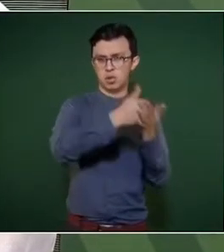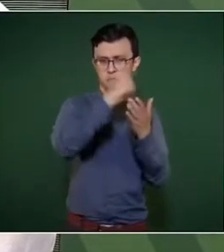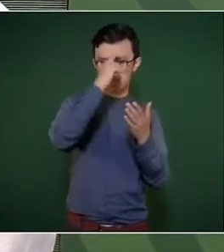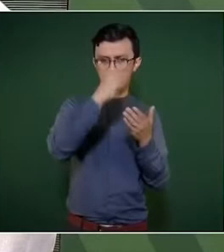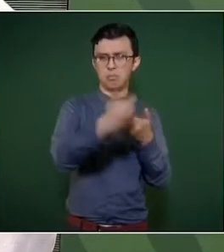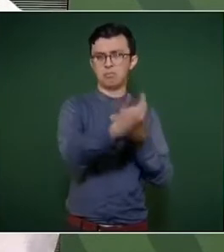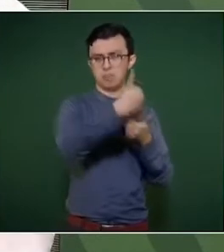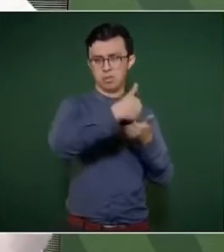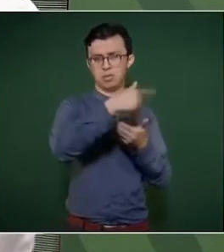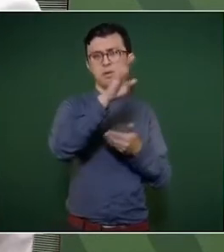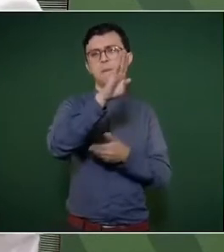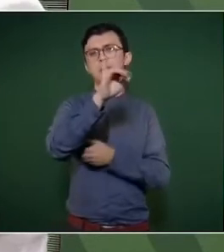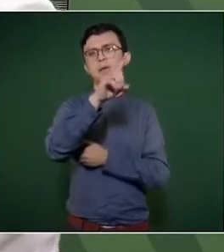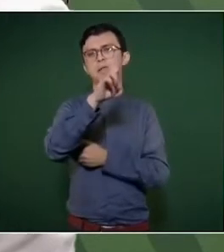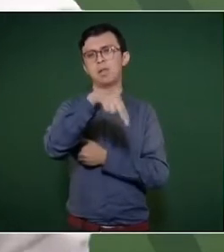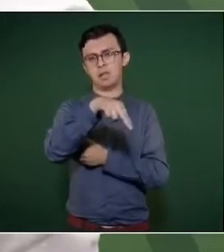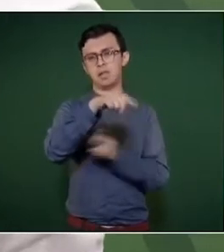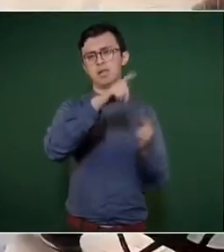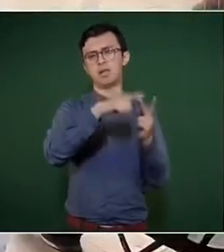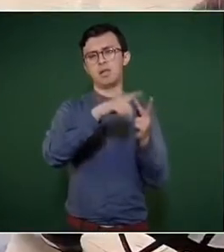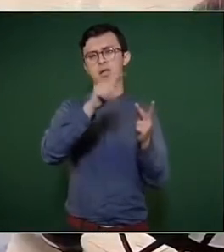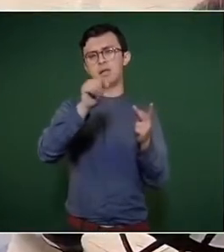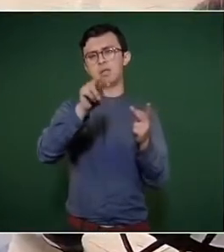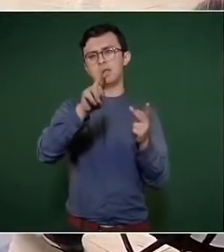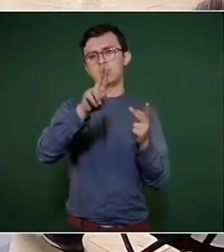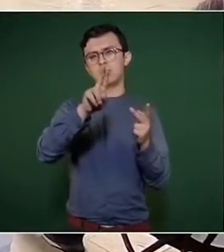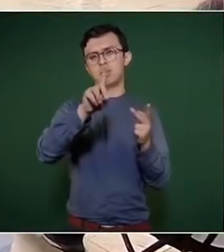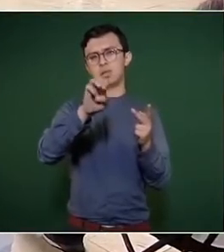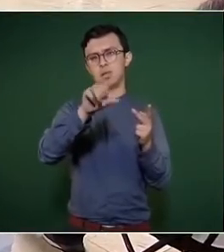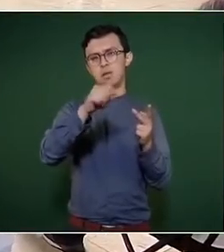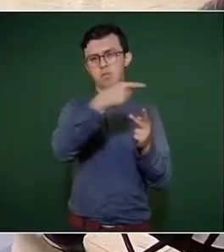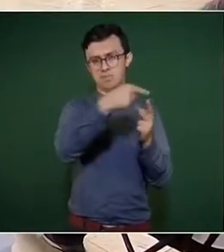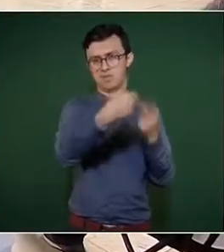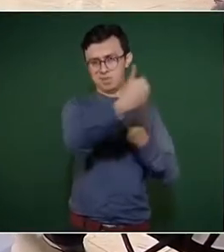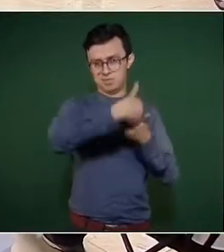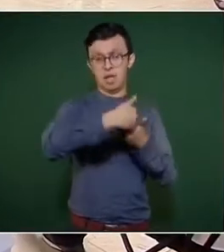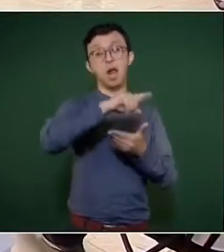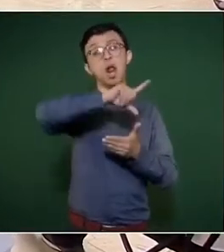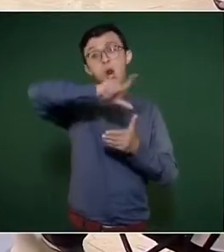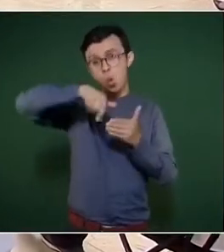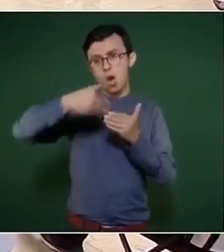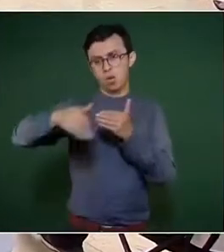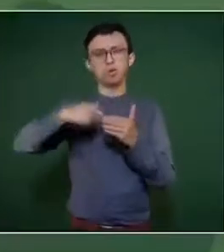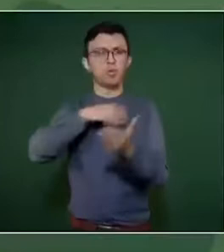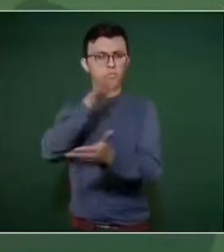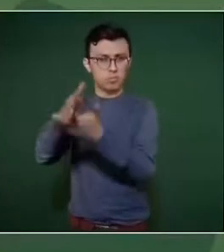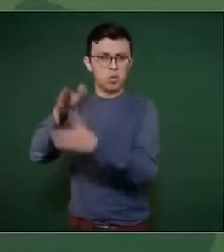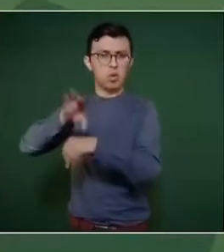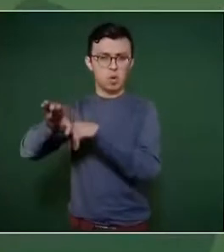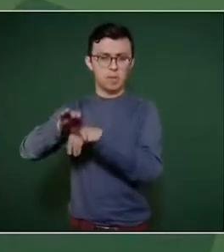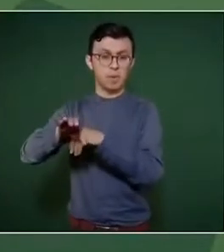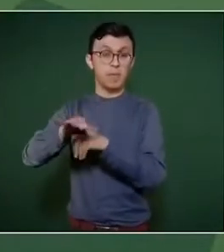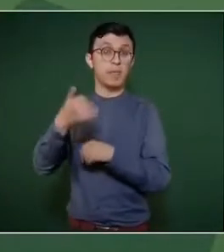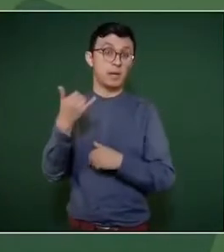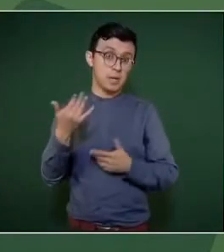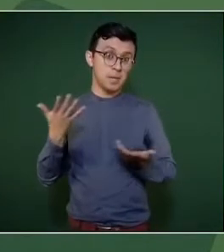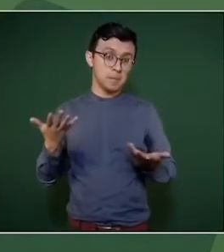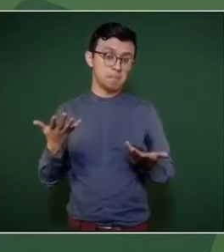México con el presidente Biden y con el primer ministro Trudeau. Y ahí sí quiero,